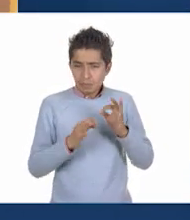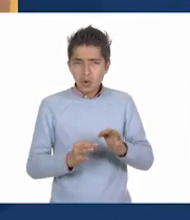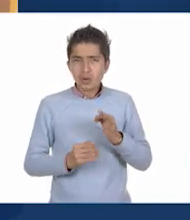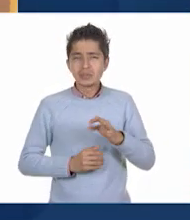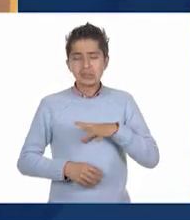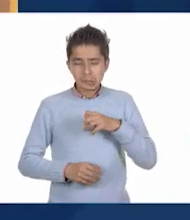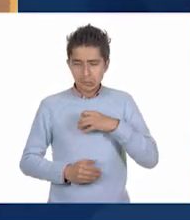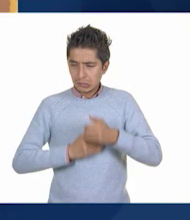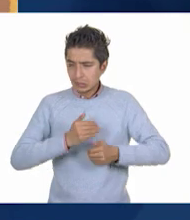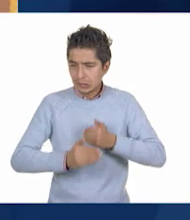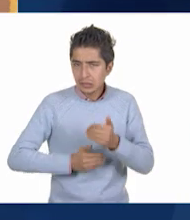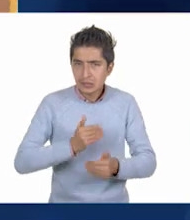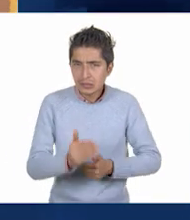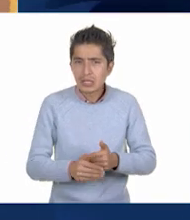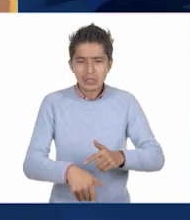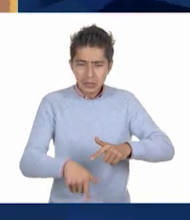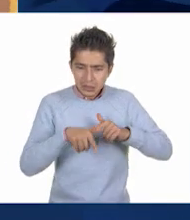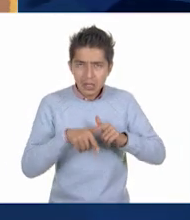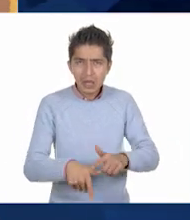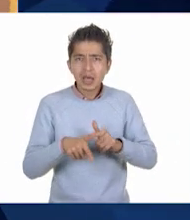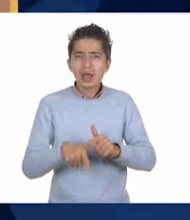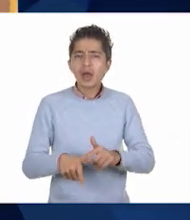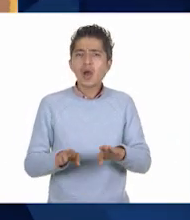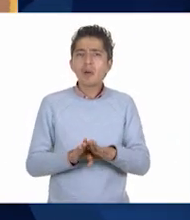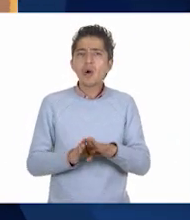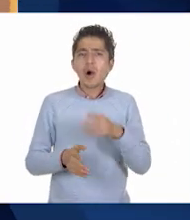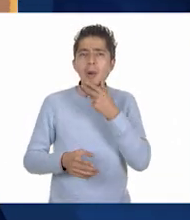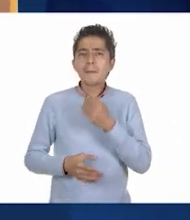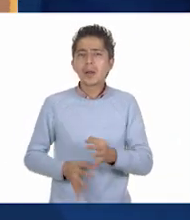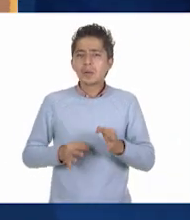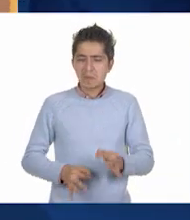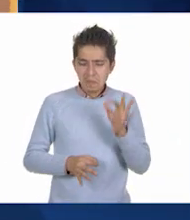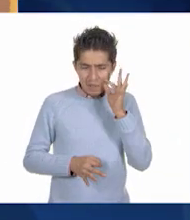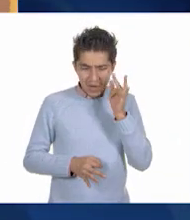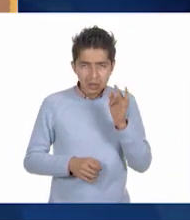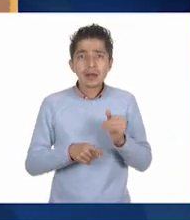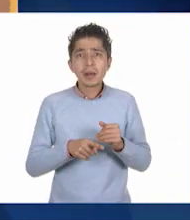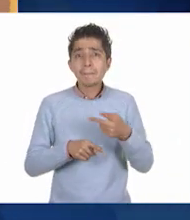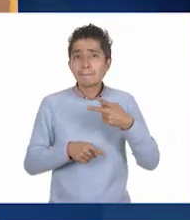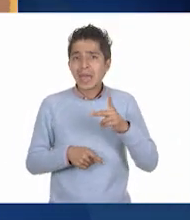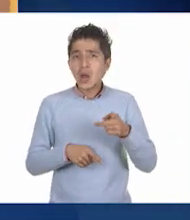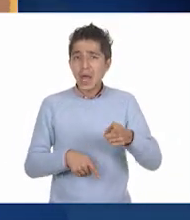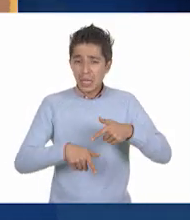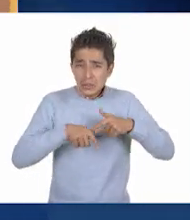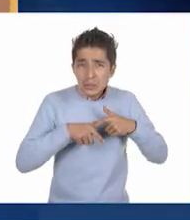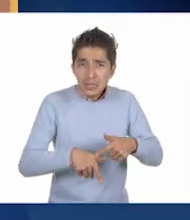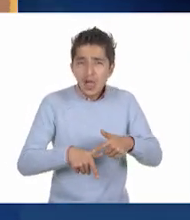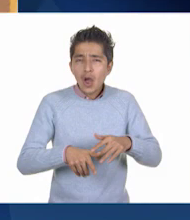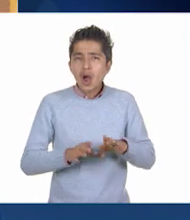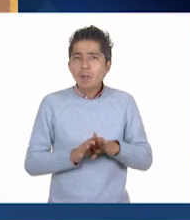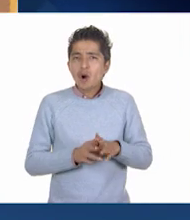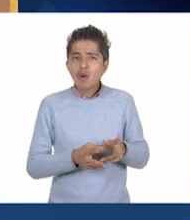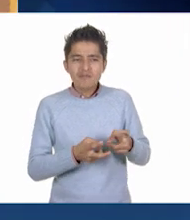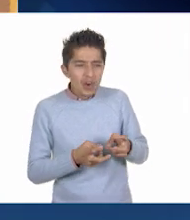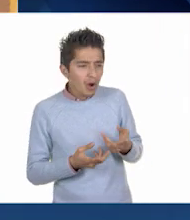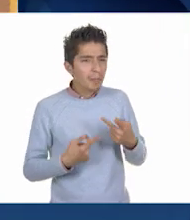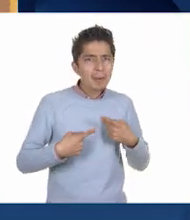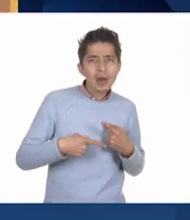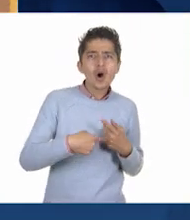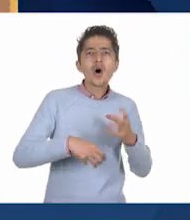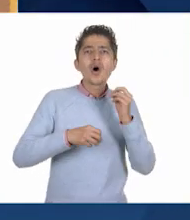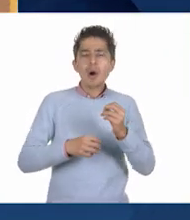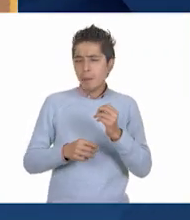encrucijada. Ha de seguir siendo jefe de hombres, pero ni él ha de seguir siendo bandido, ni sus